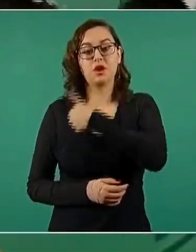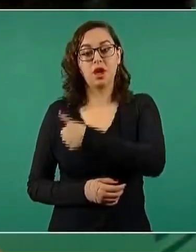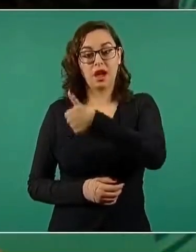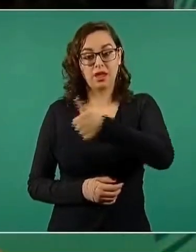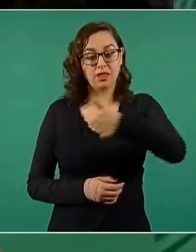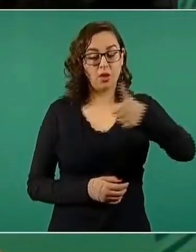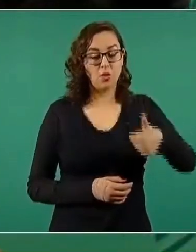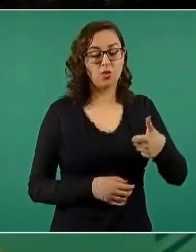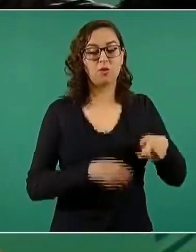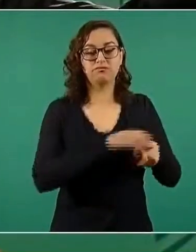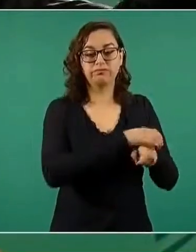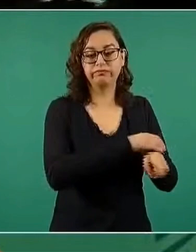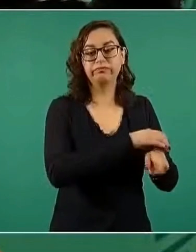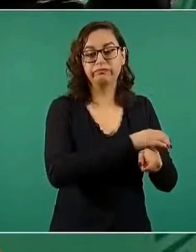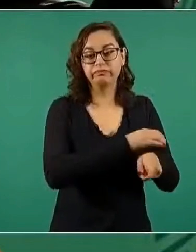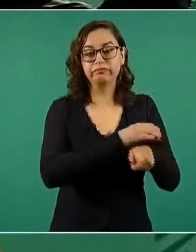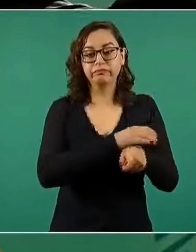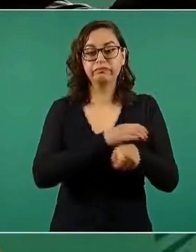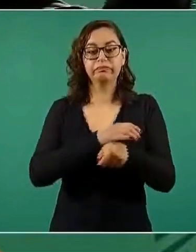fracción del partido